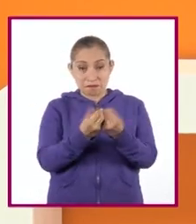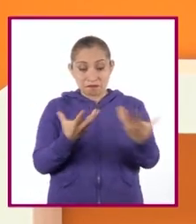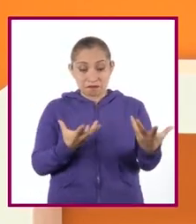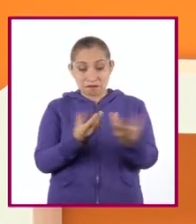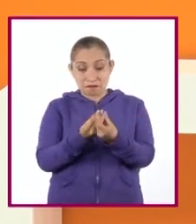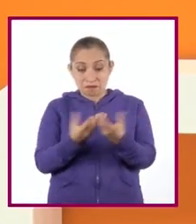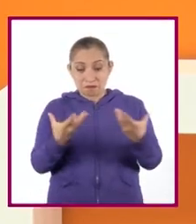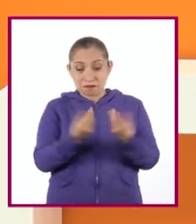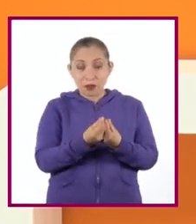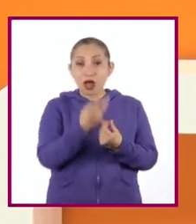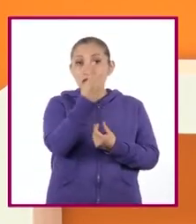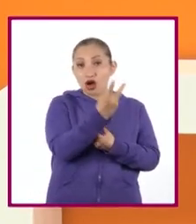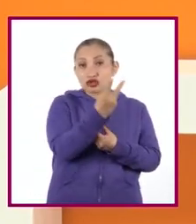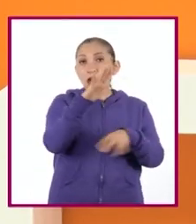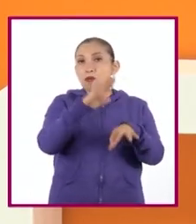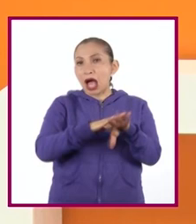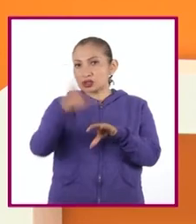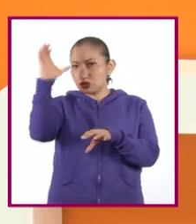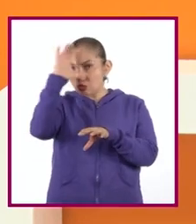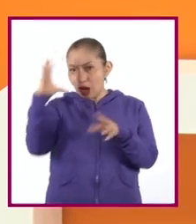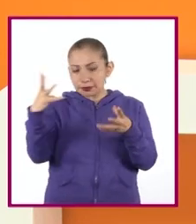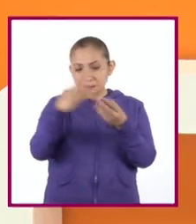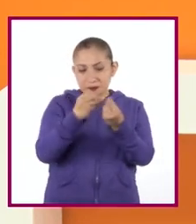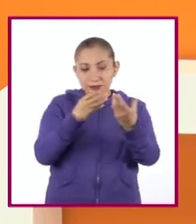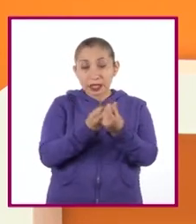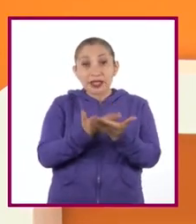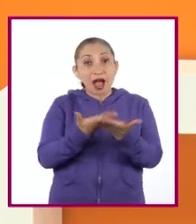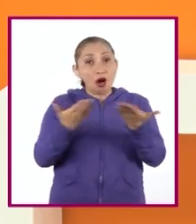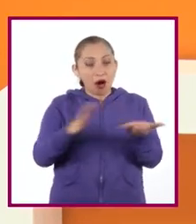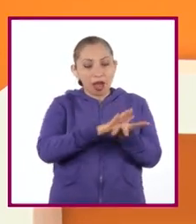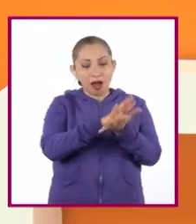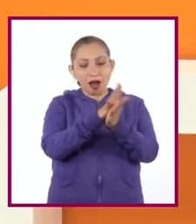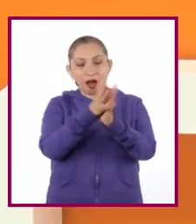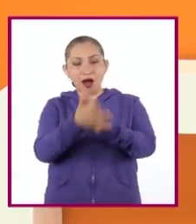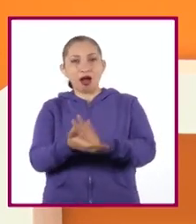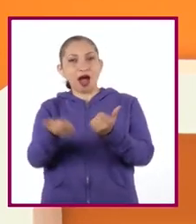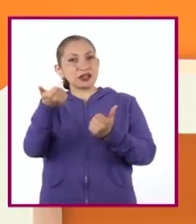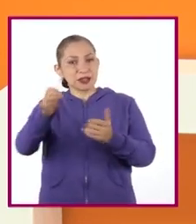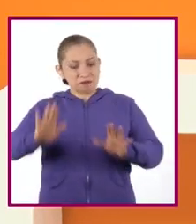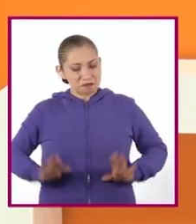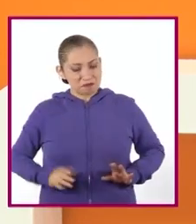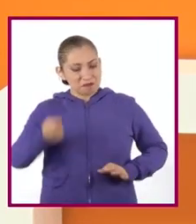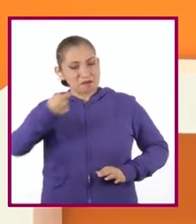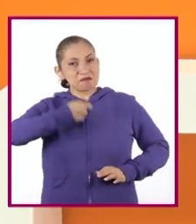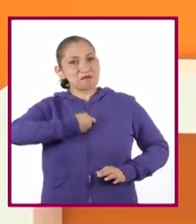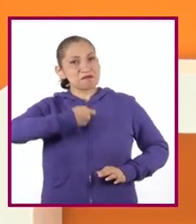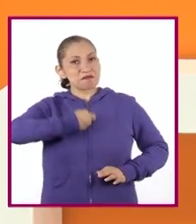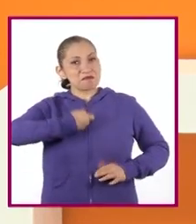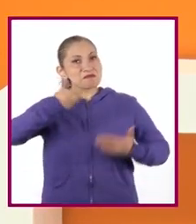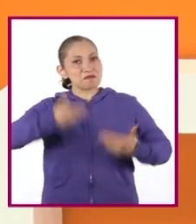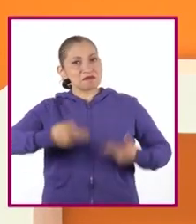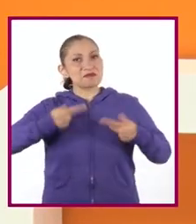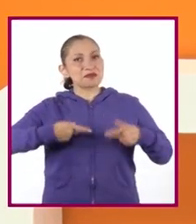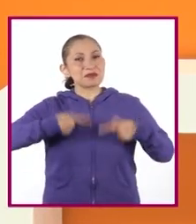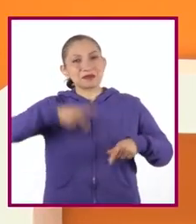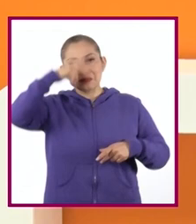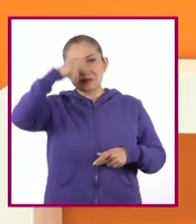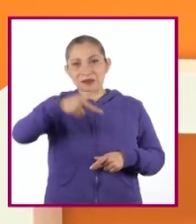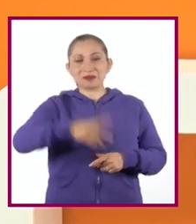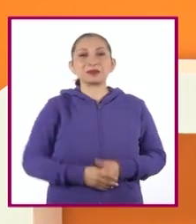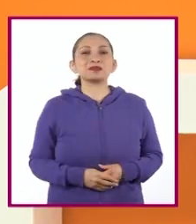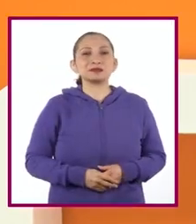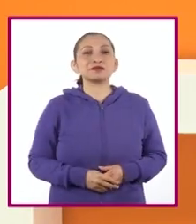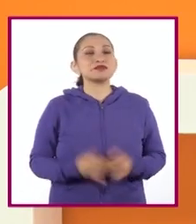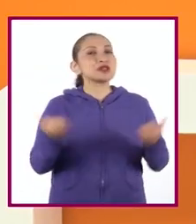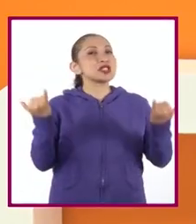fusión de dos o más culturas y que en la actualidad nos caracteriza y da identidad como país,